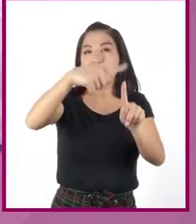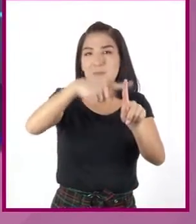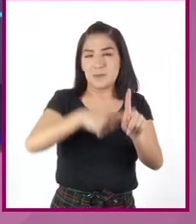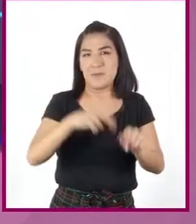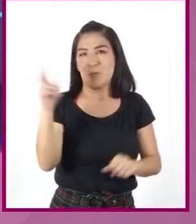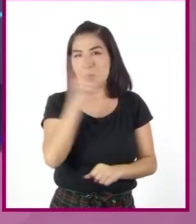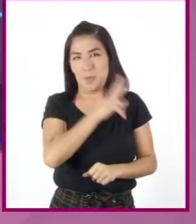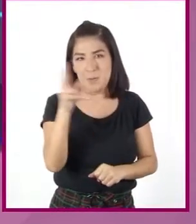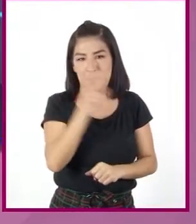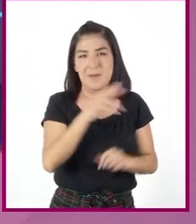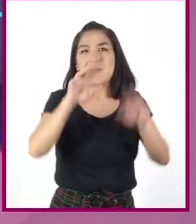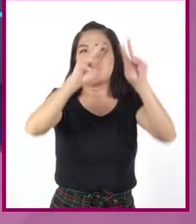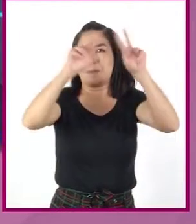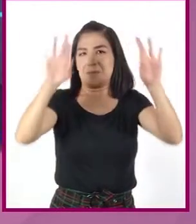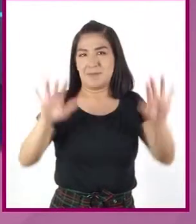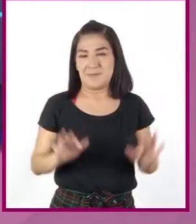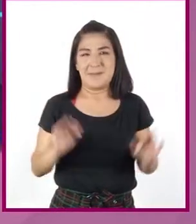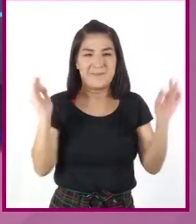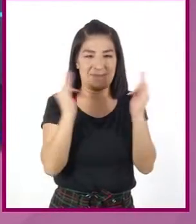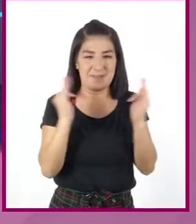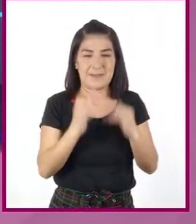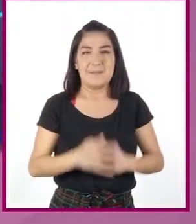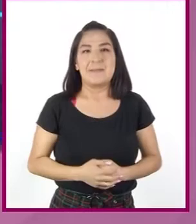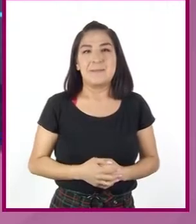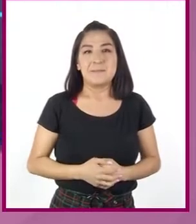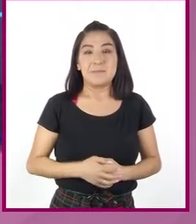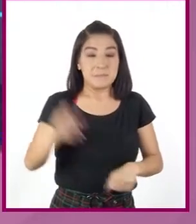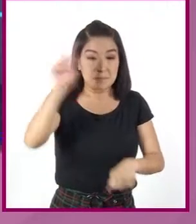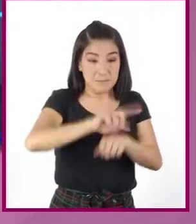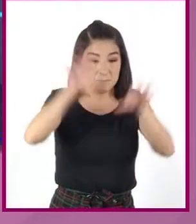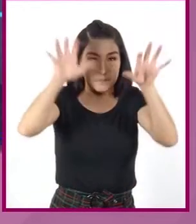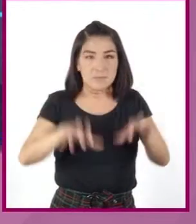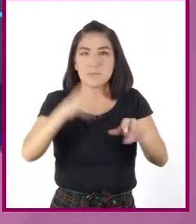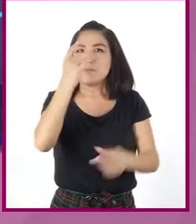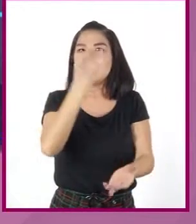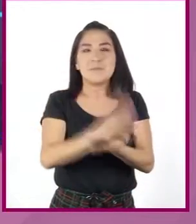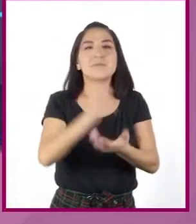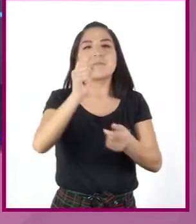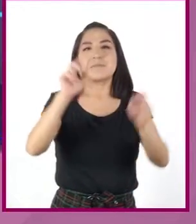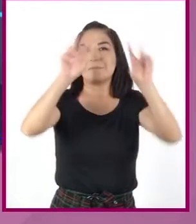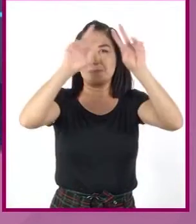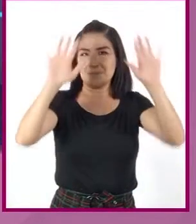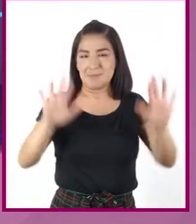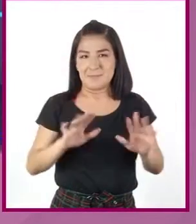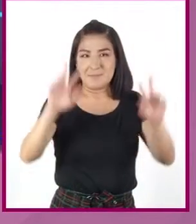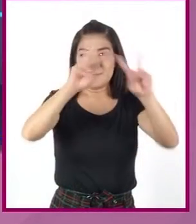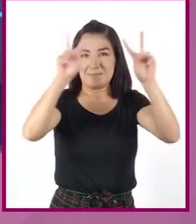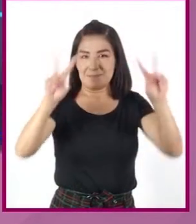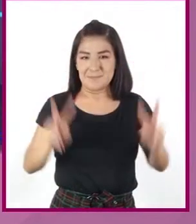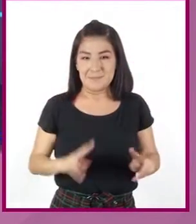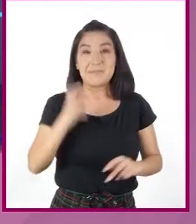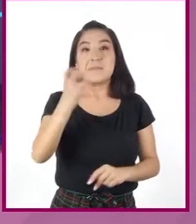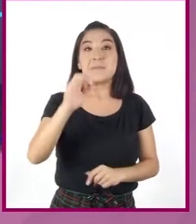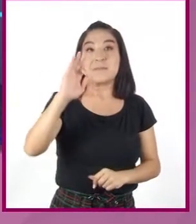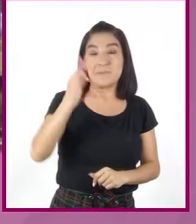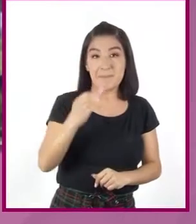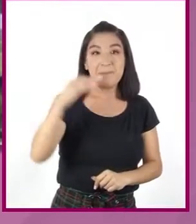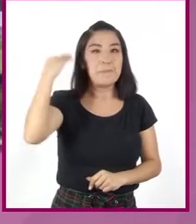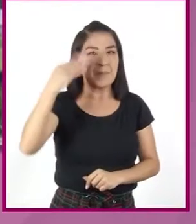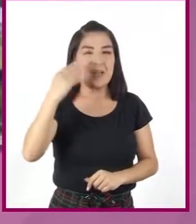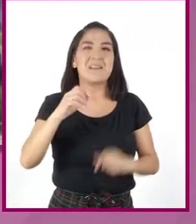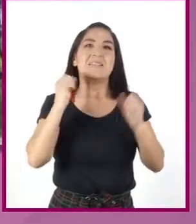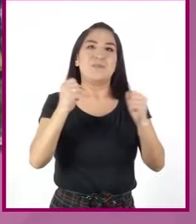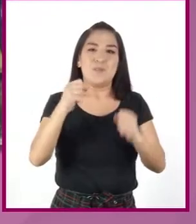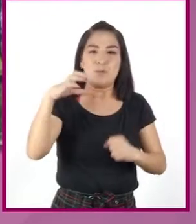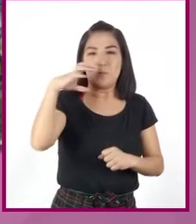invierno. Las lluvias son abundantes solo durante el verano y los vientos más fuertes ocurren en febrero y marzo.